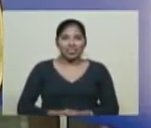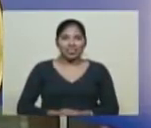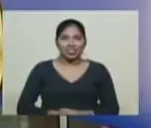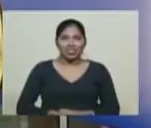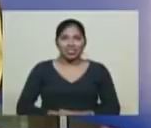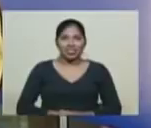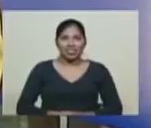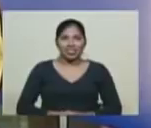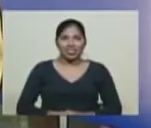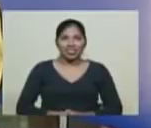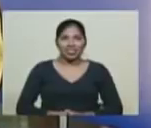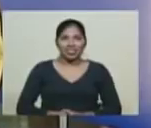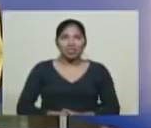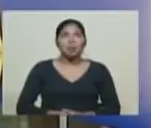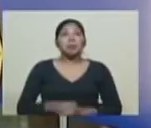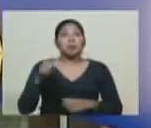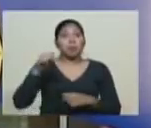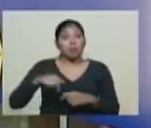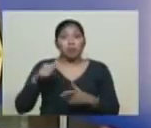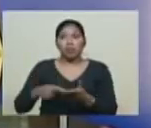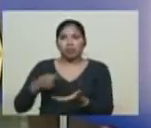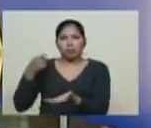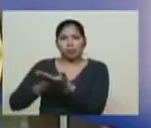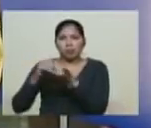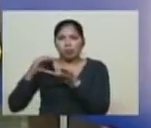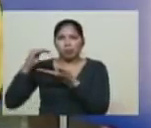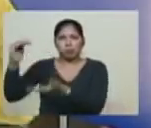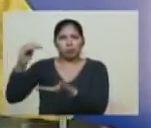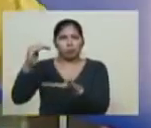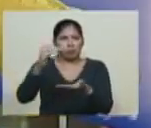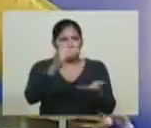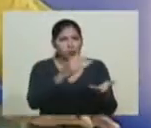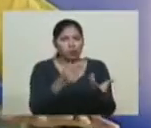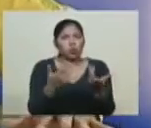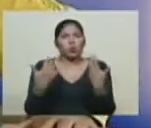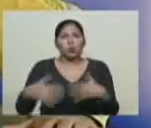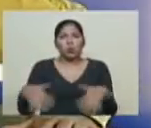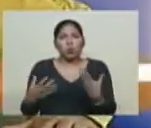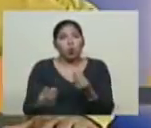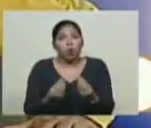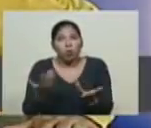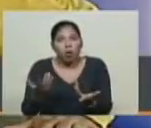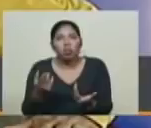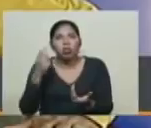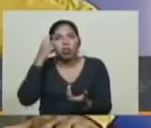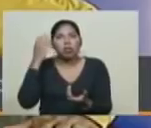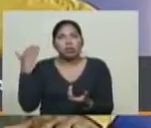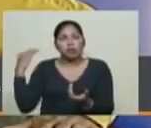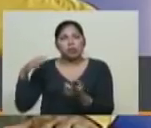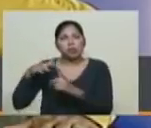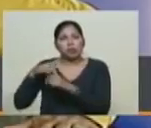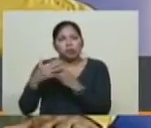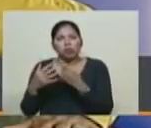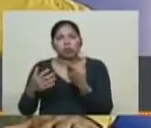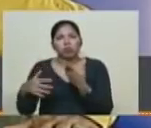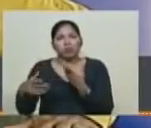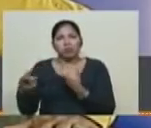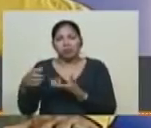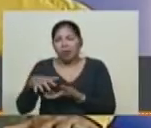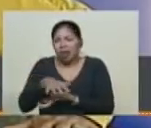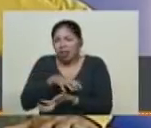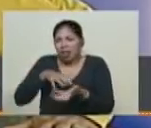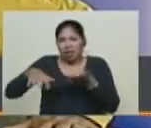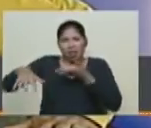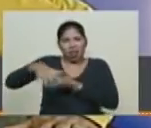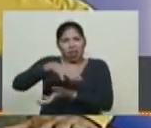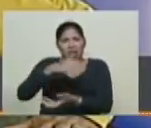estas inversiones se hicieron en medio del crujir de la guerra económica, porque a nosotros nada ni nadie nos